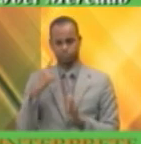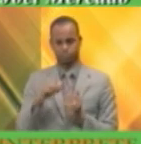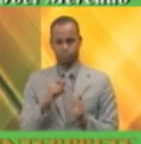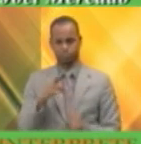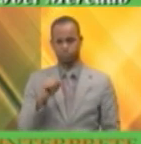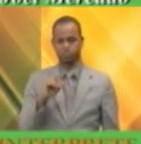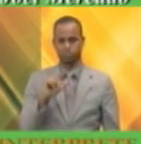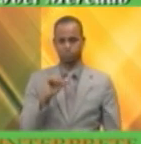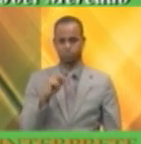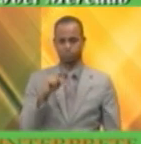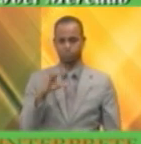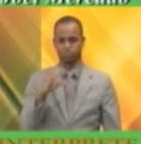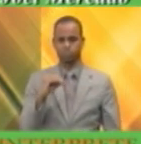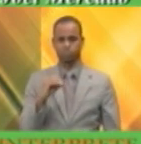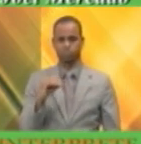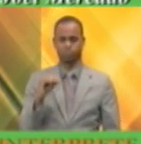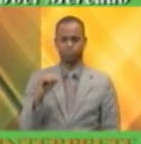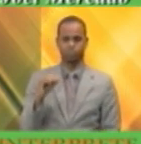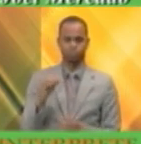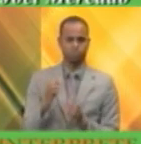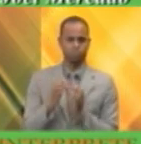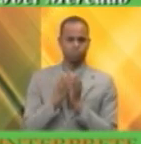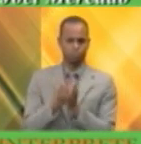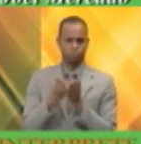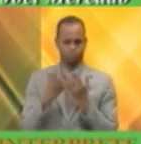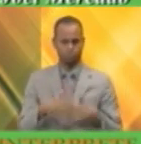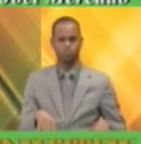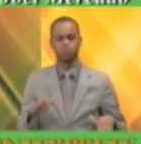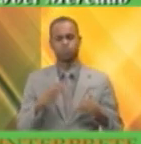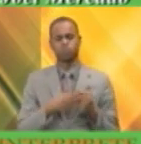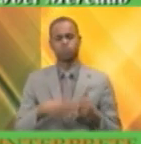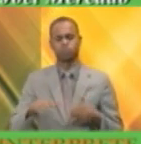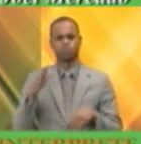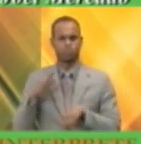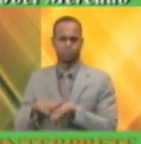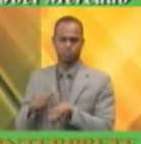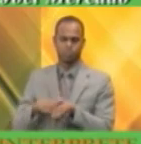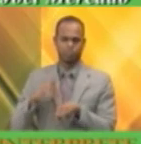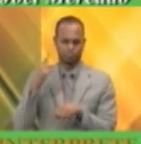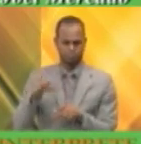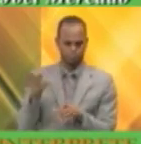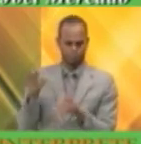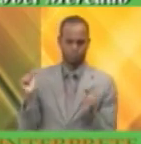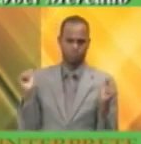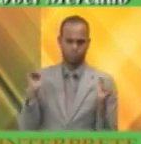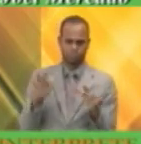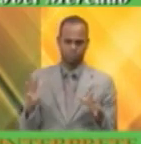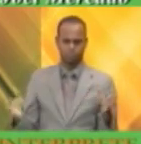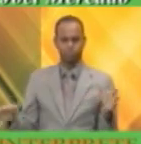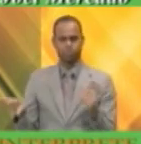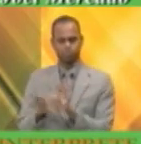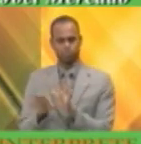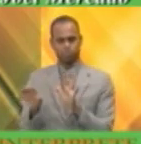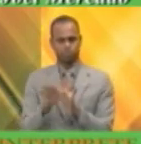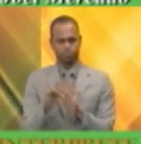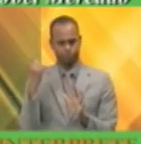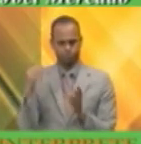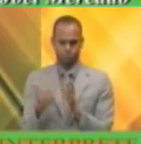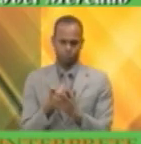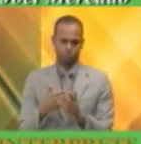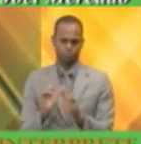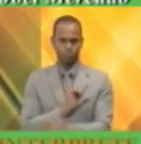que empieza en octubre, ya a partir de ahí ya se hará la convocatoria a una asamblea eleccionaria para